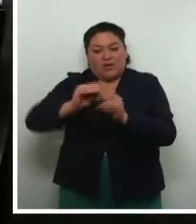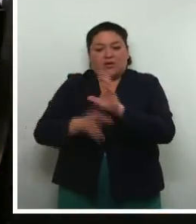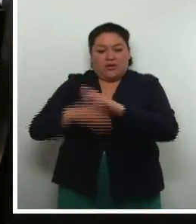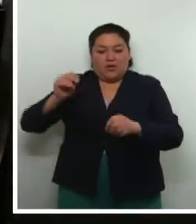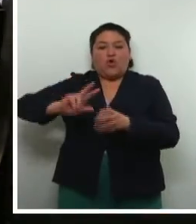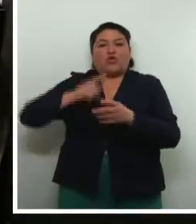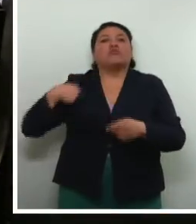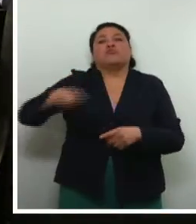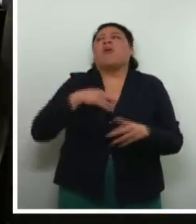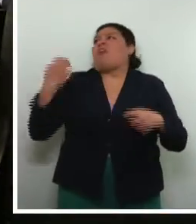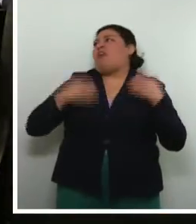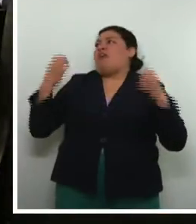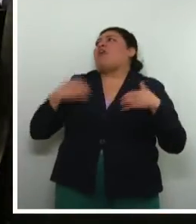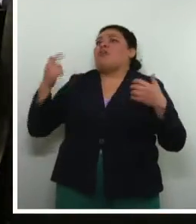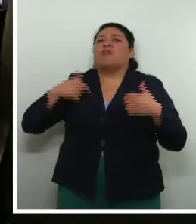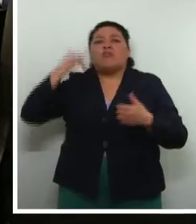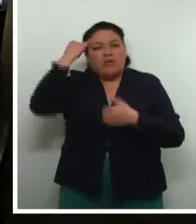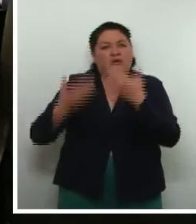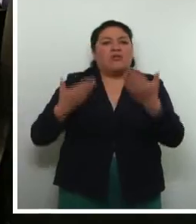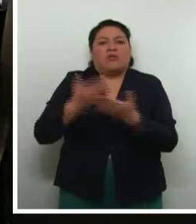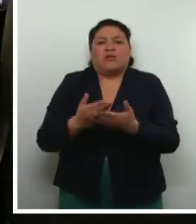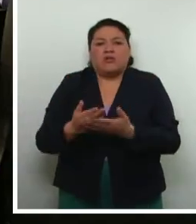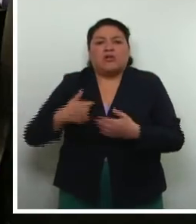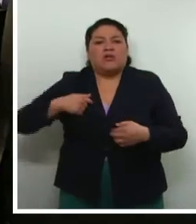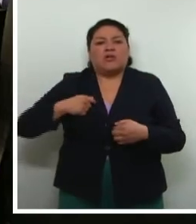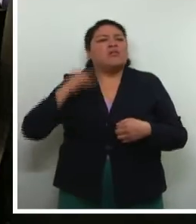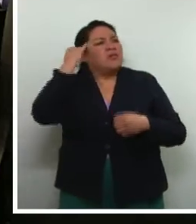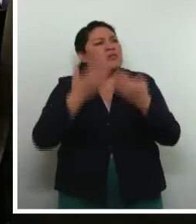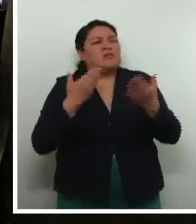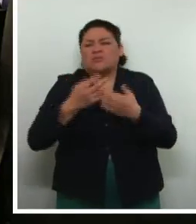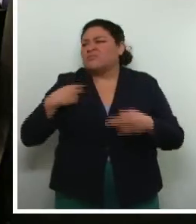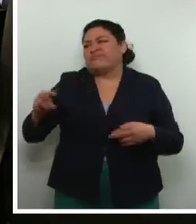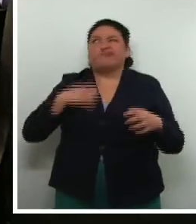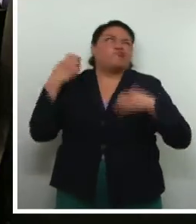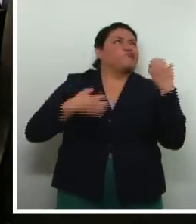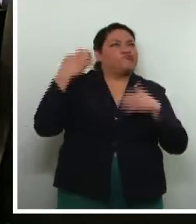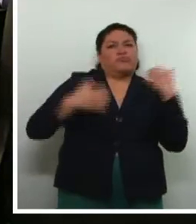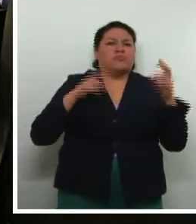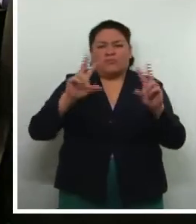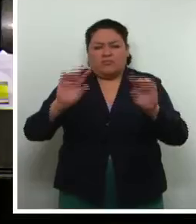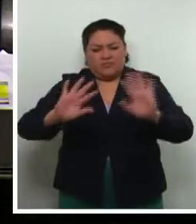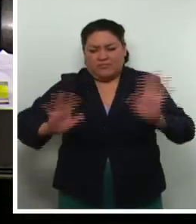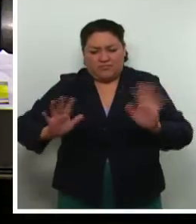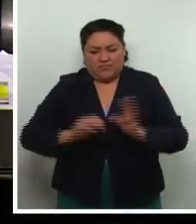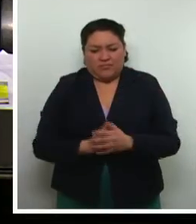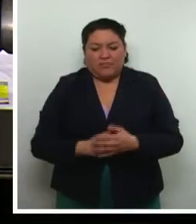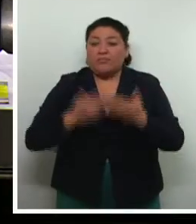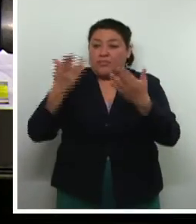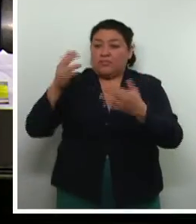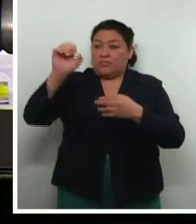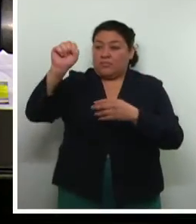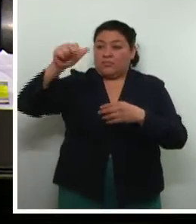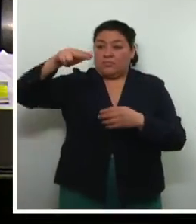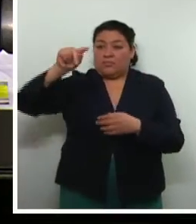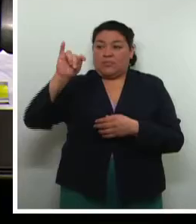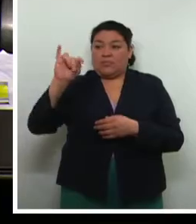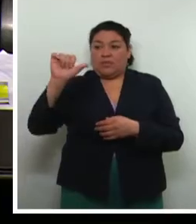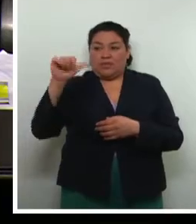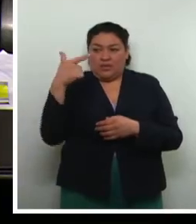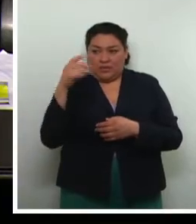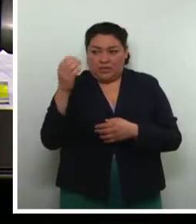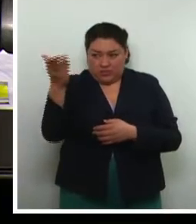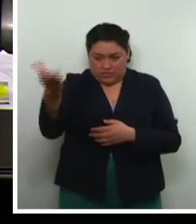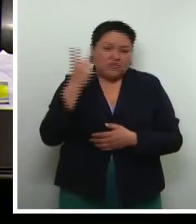nos enojemos cuando no somos nosotros quienes estamos reservando la porción normativa. Diputado Santiago Krill.